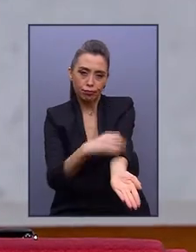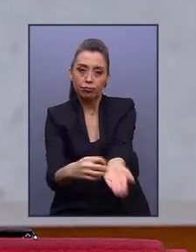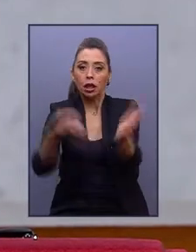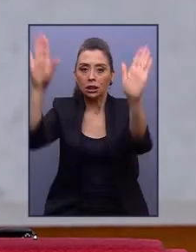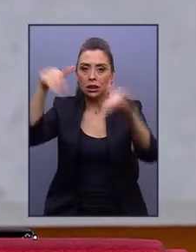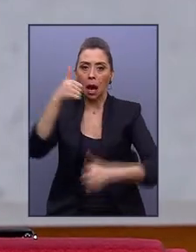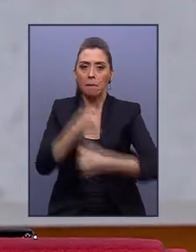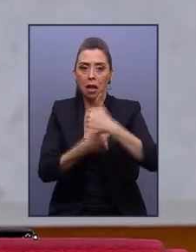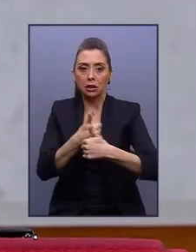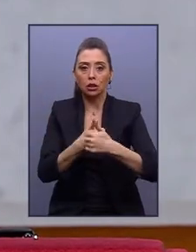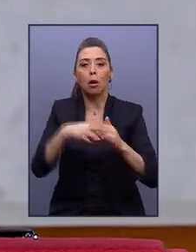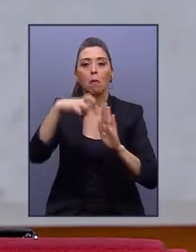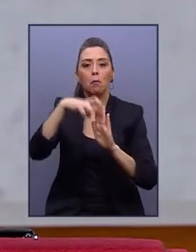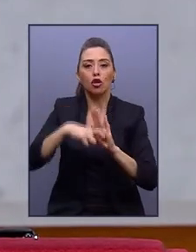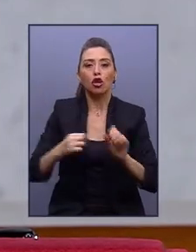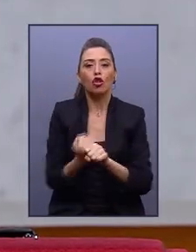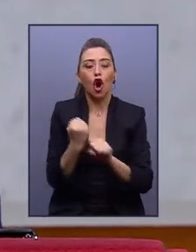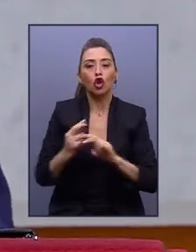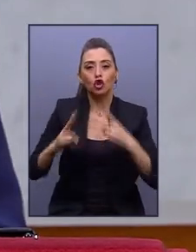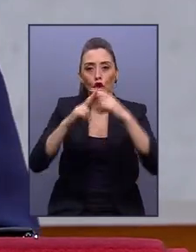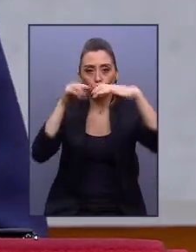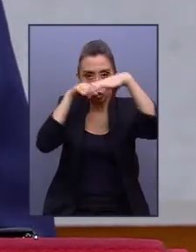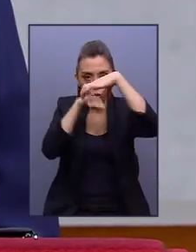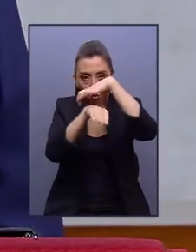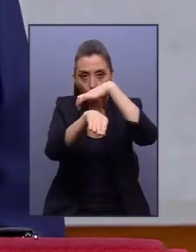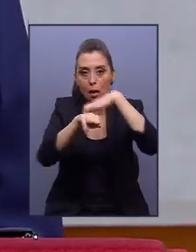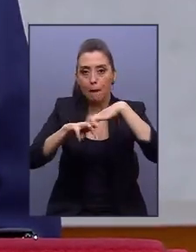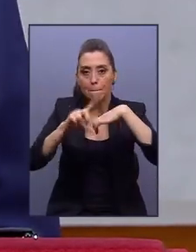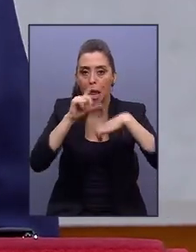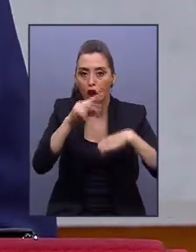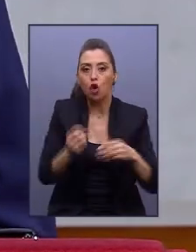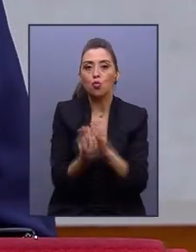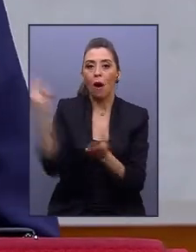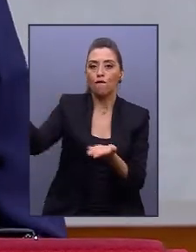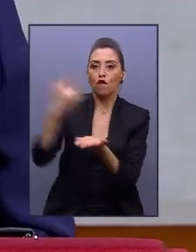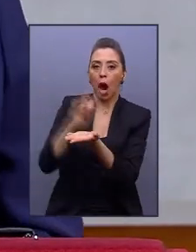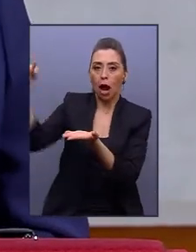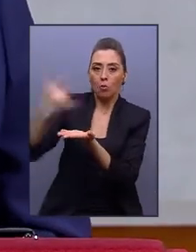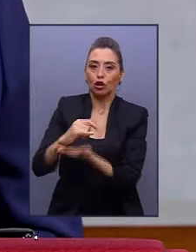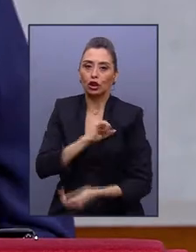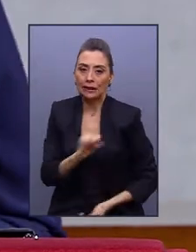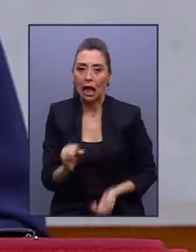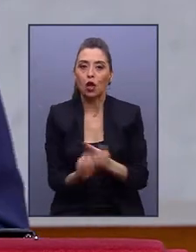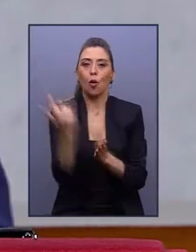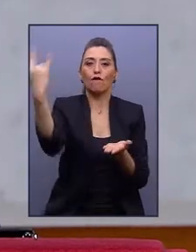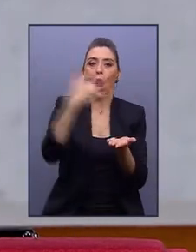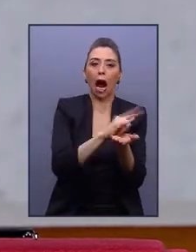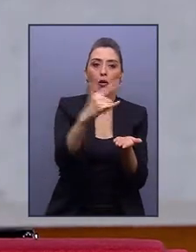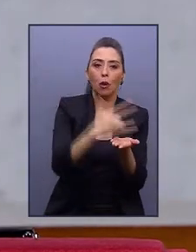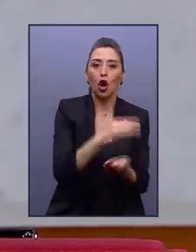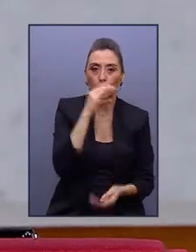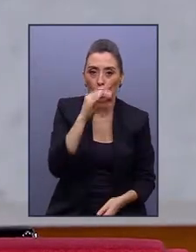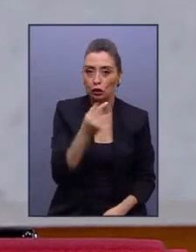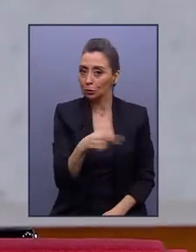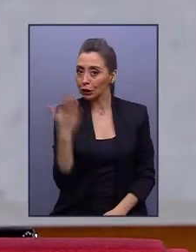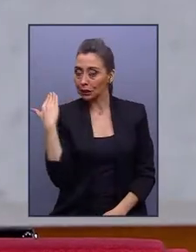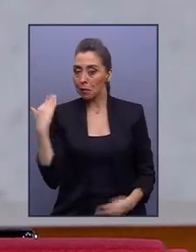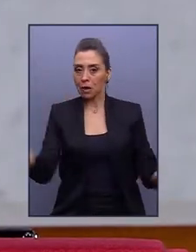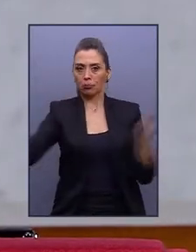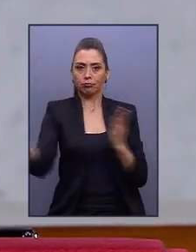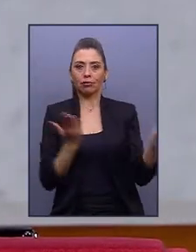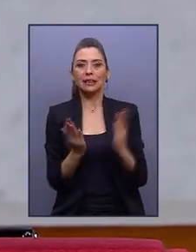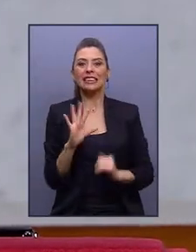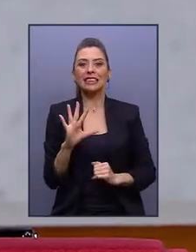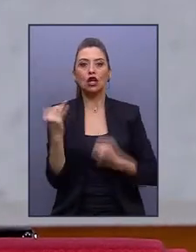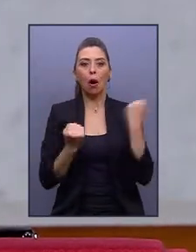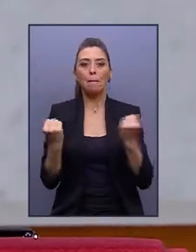licitado importantes proyectos como el túnel del Melón, nuevos aeropuertos en Santiago y Concepción, y solo en esta última semana se han recibido 5